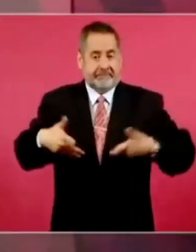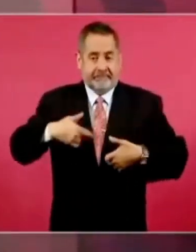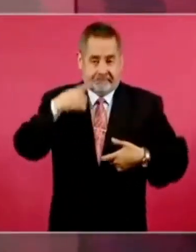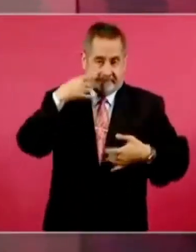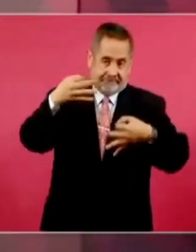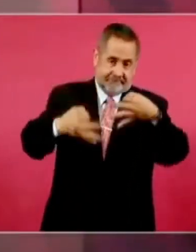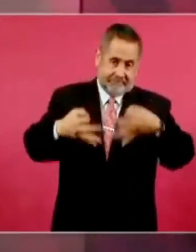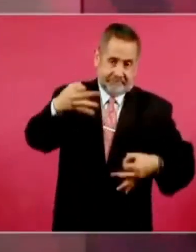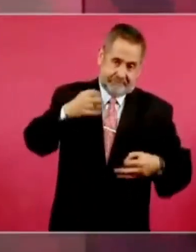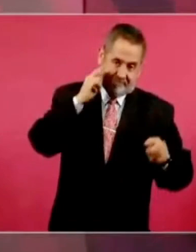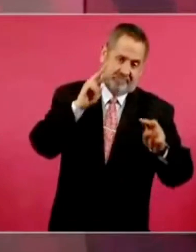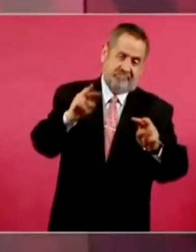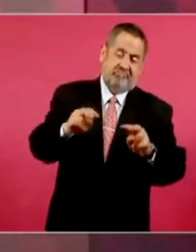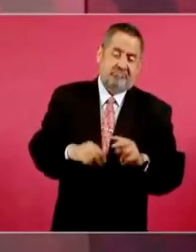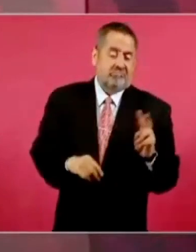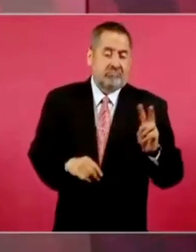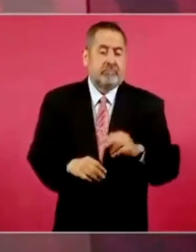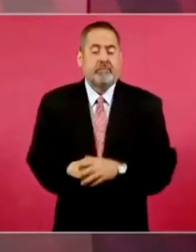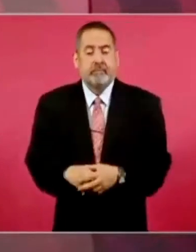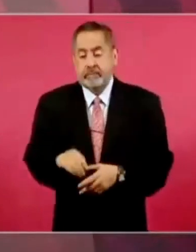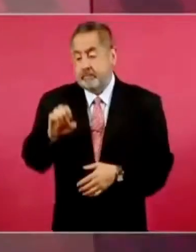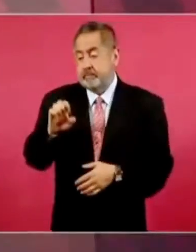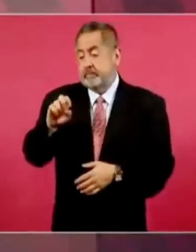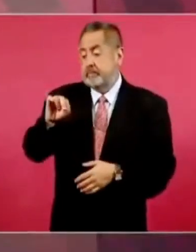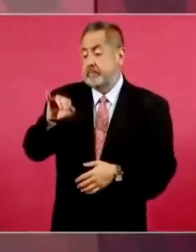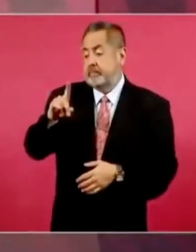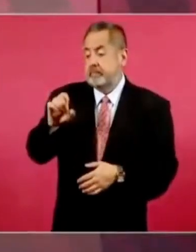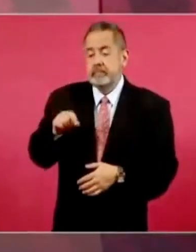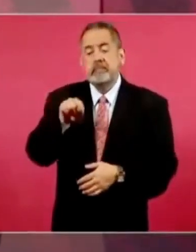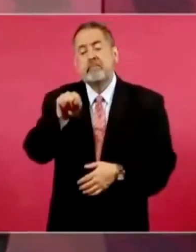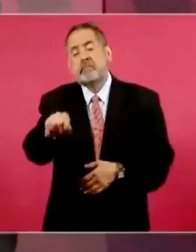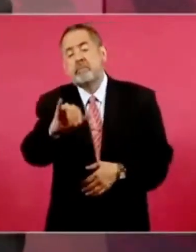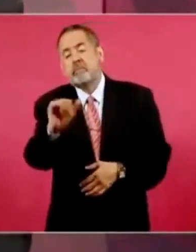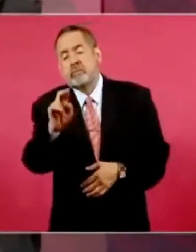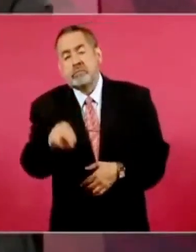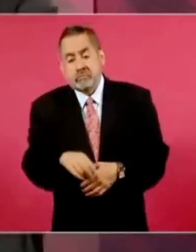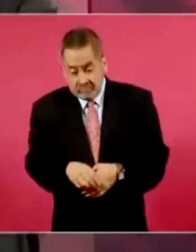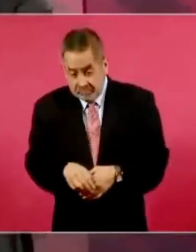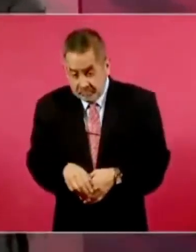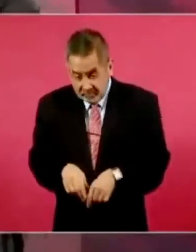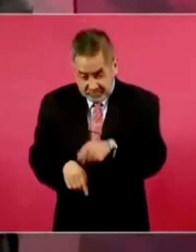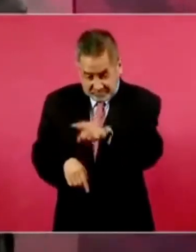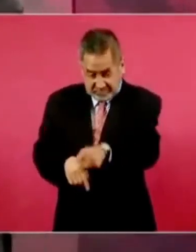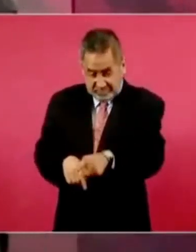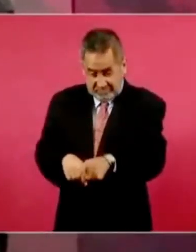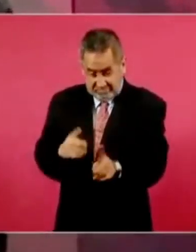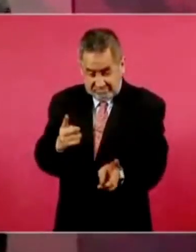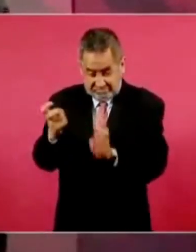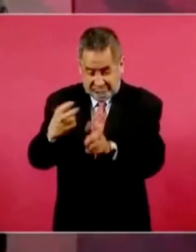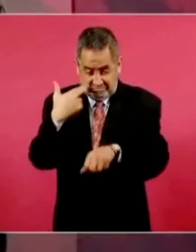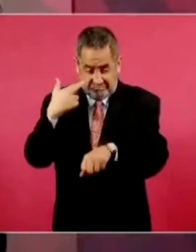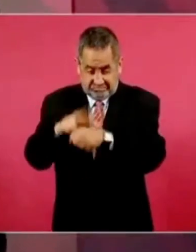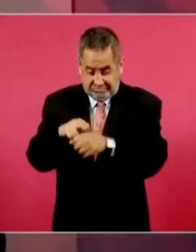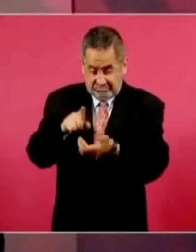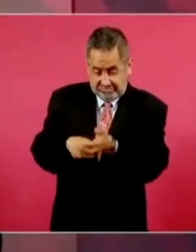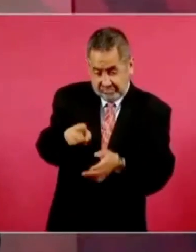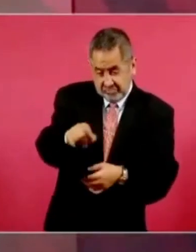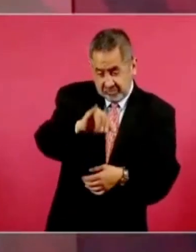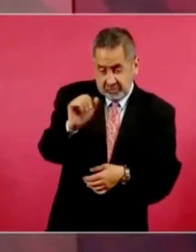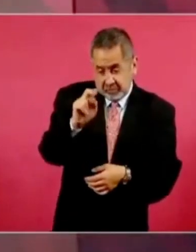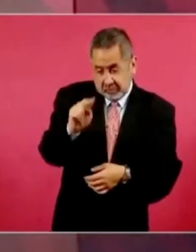Krill. Y le dice Enrique Krill a Juan Saravia: de modo que usted es el bandido de Juan